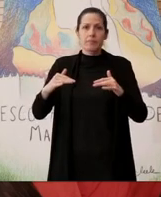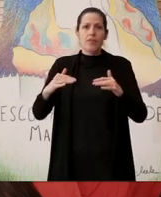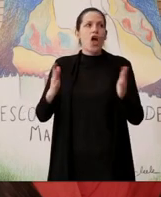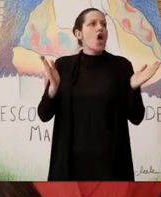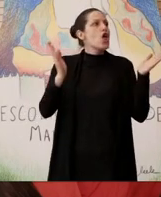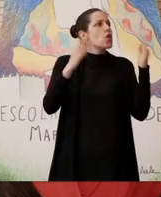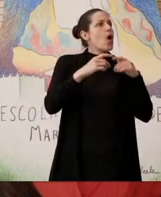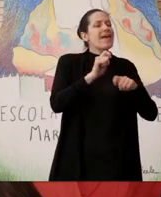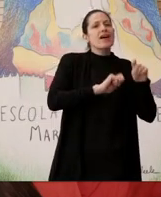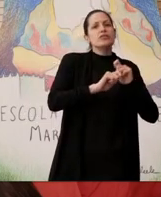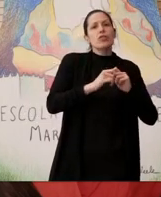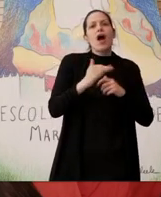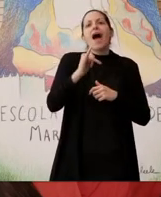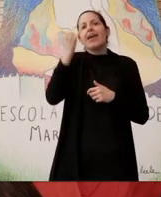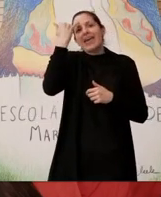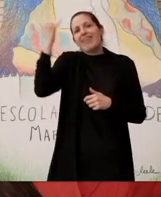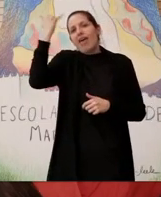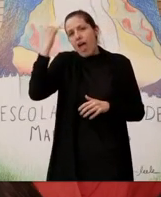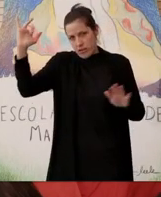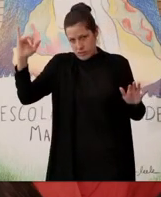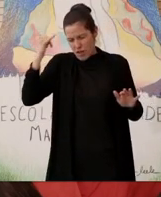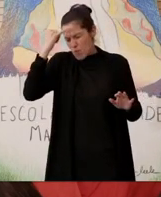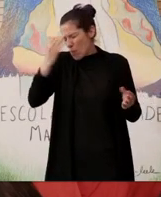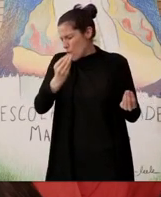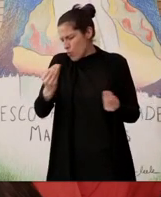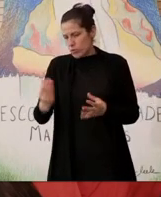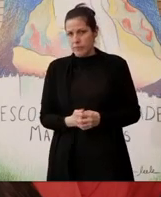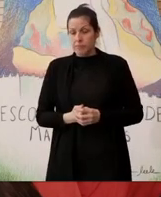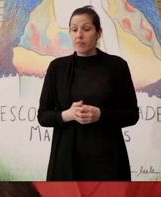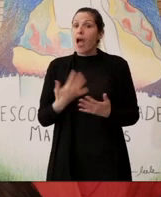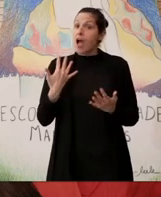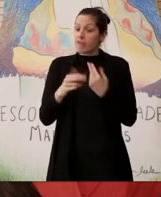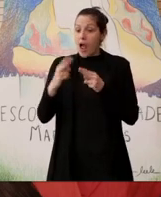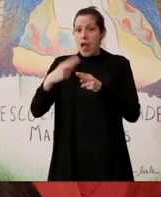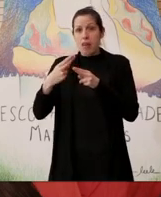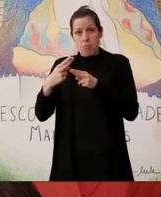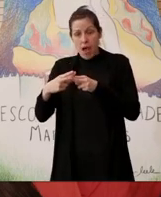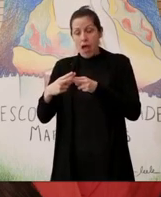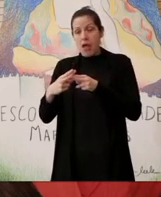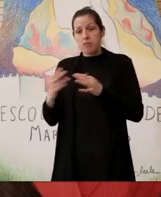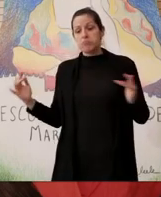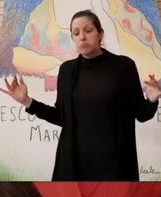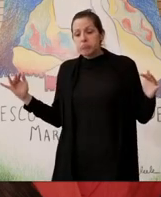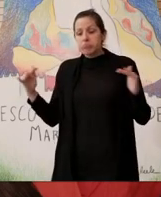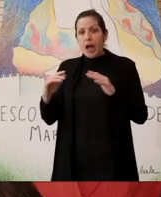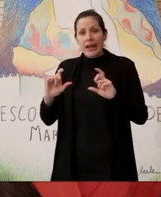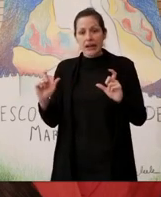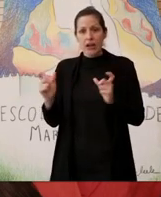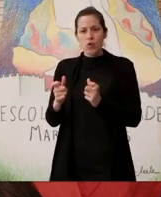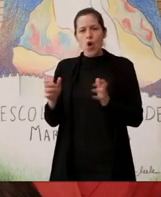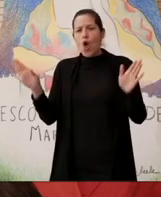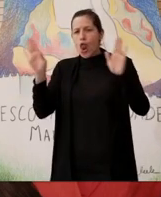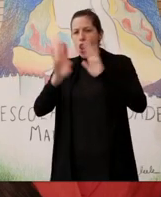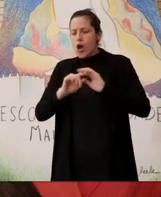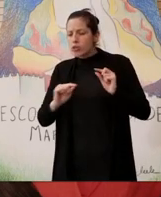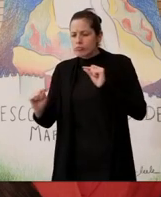ideas y que las había vaya se la sabía Entonces no se nos reunimos allí en el bar aquel toda una noche para hacer